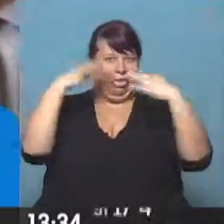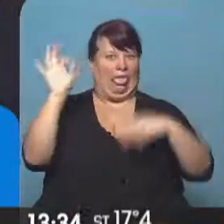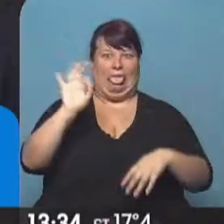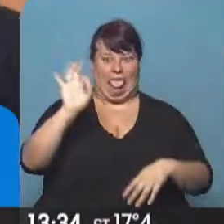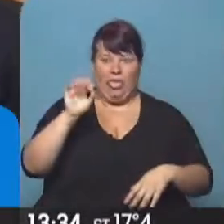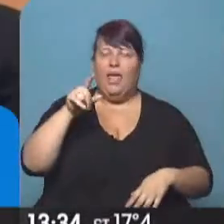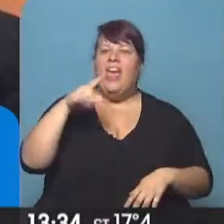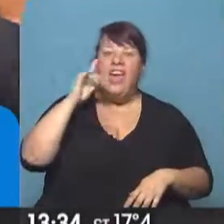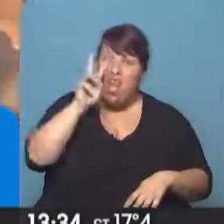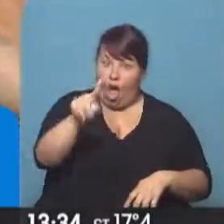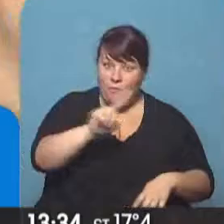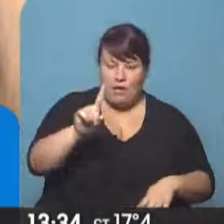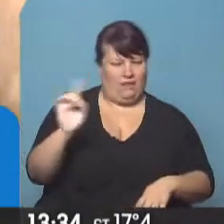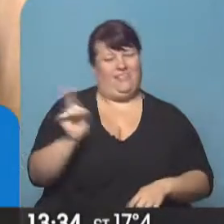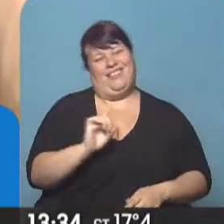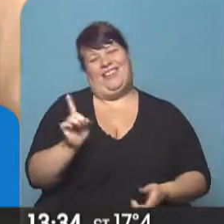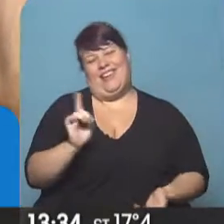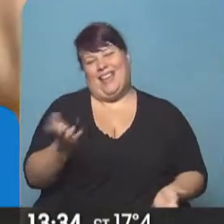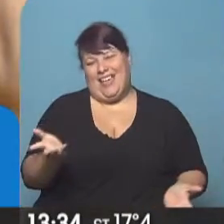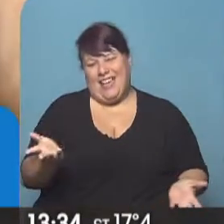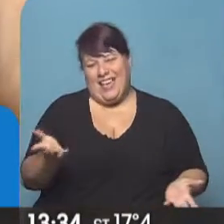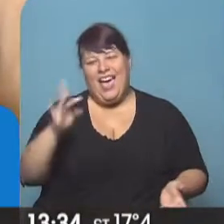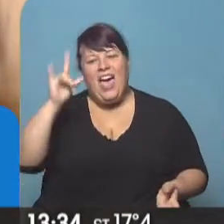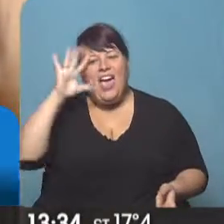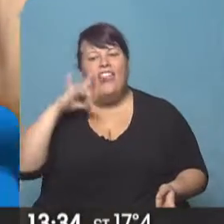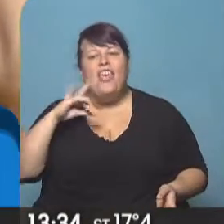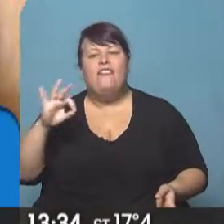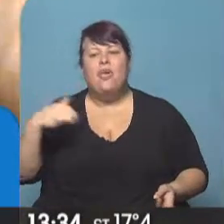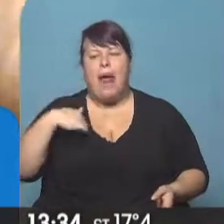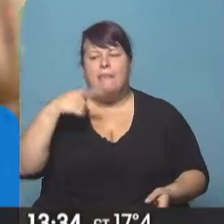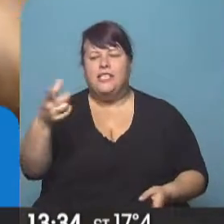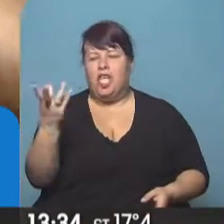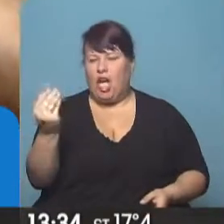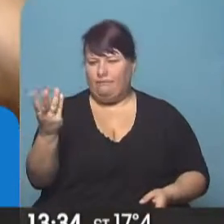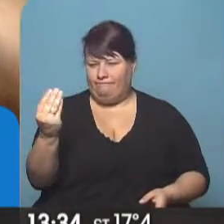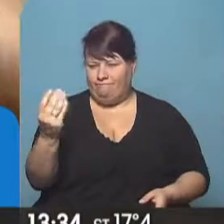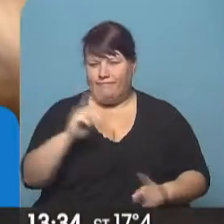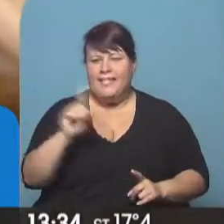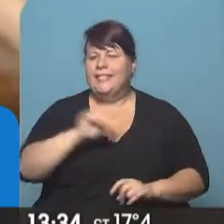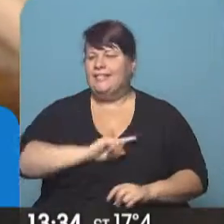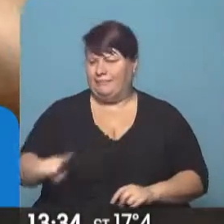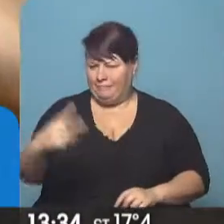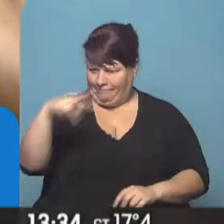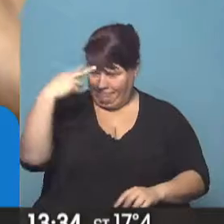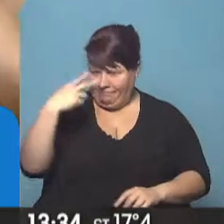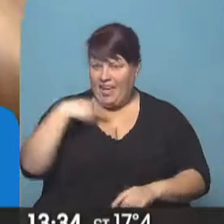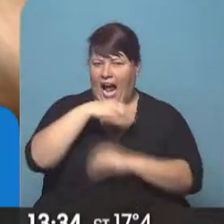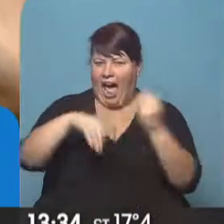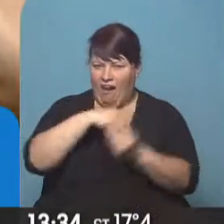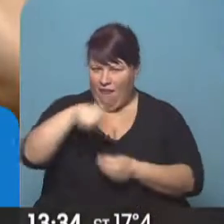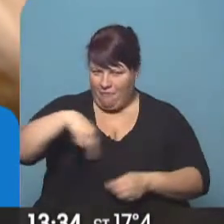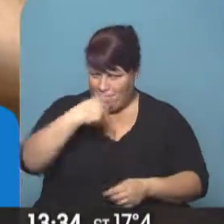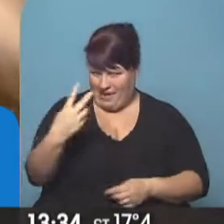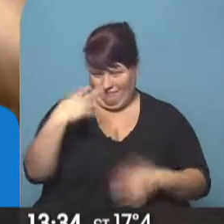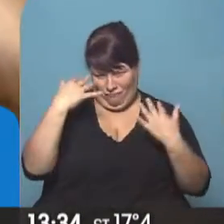¿Devido a ustedes no los mira? No. Devido, para mí, es un cobarde y no se va a animar nunca a mirarnos a los familiares a la